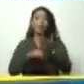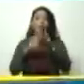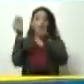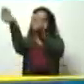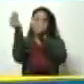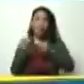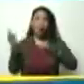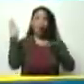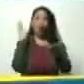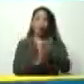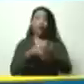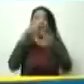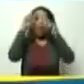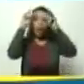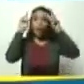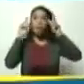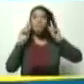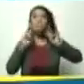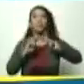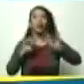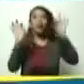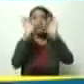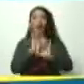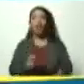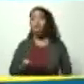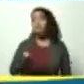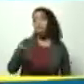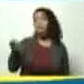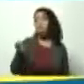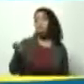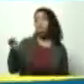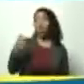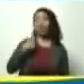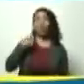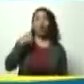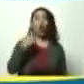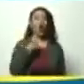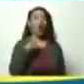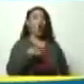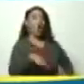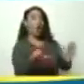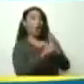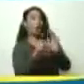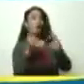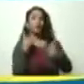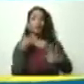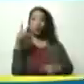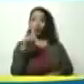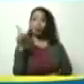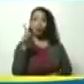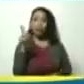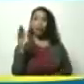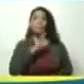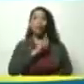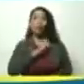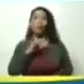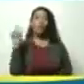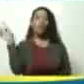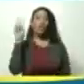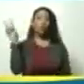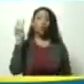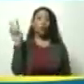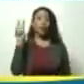de manera limpia sin chantaje de acreedores ilegítimos CITGO le pertenece a Venezuela